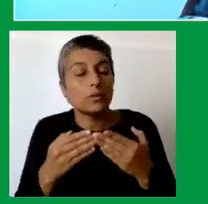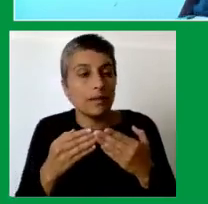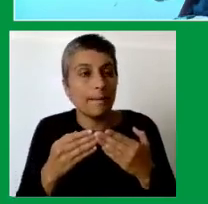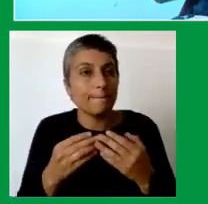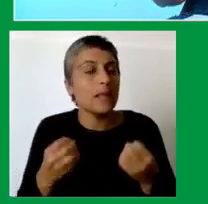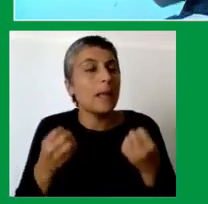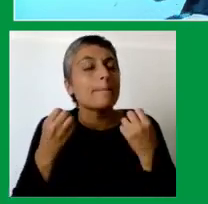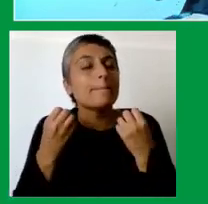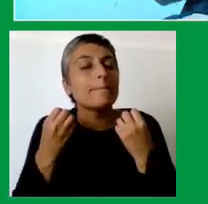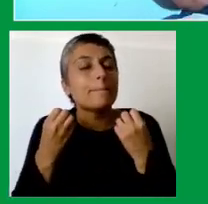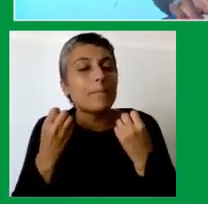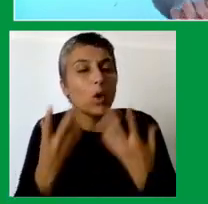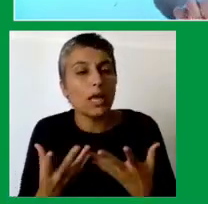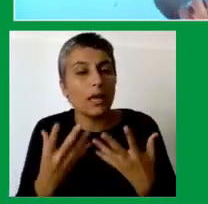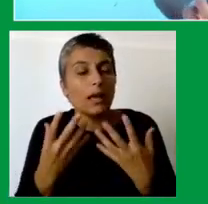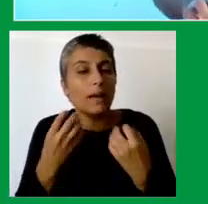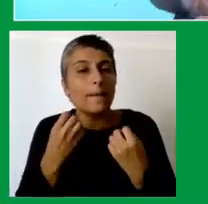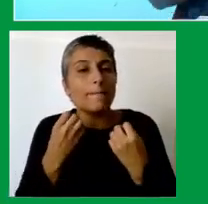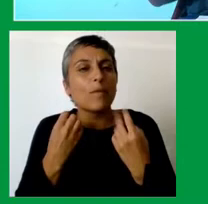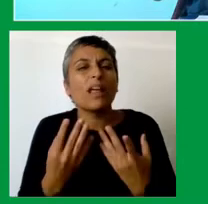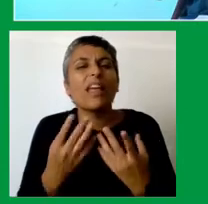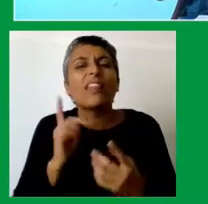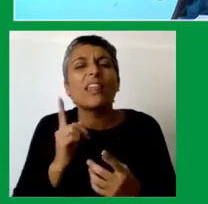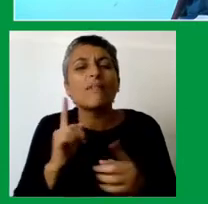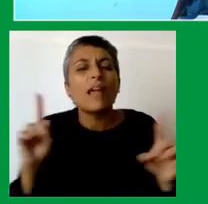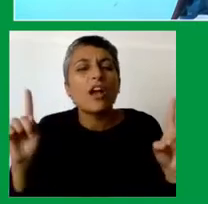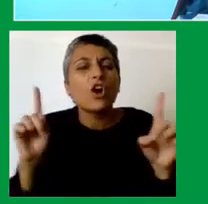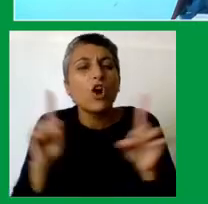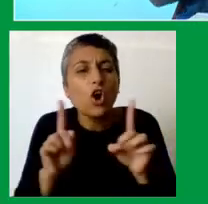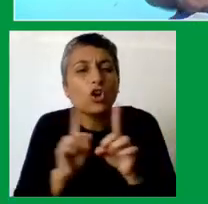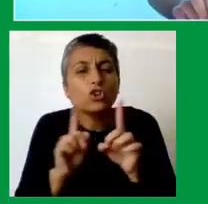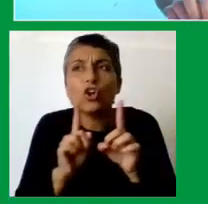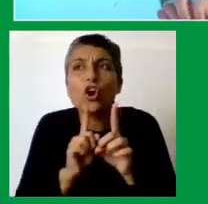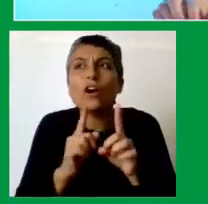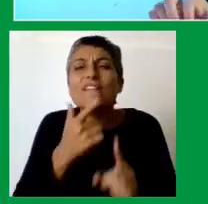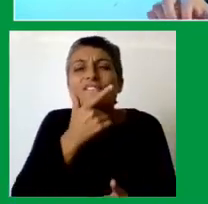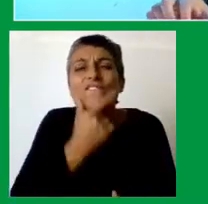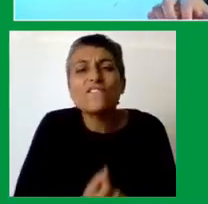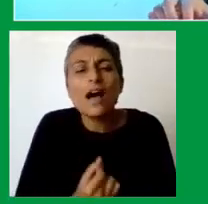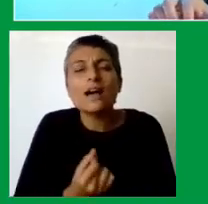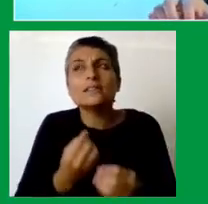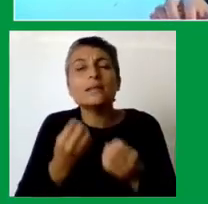ser simples y en formatos breves? ¿Por qué esa estrategia?